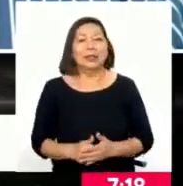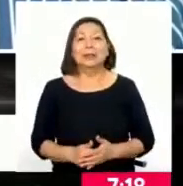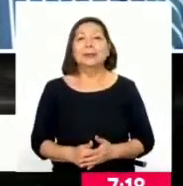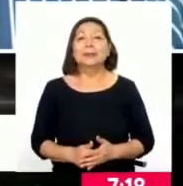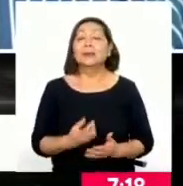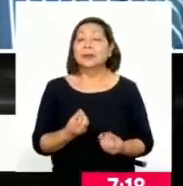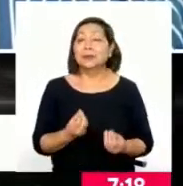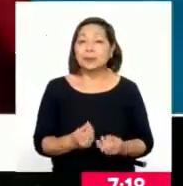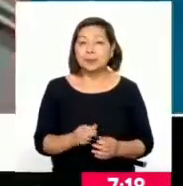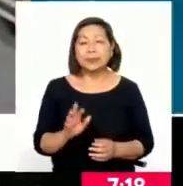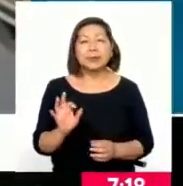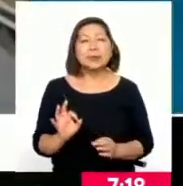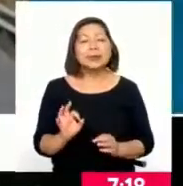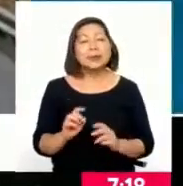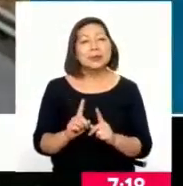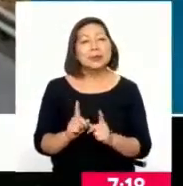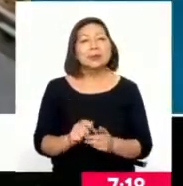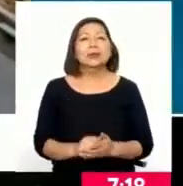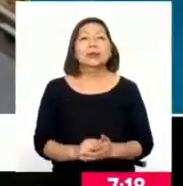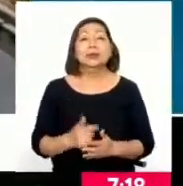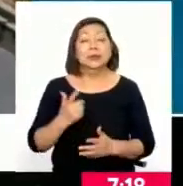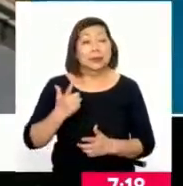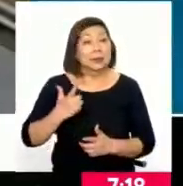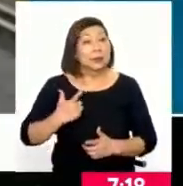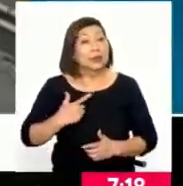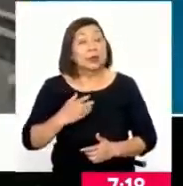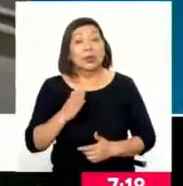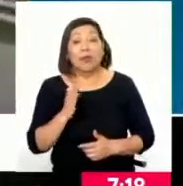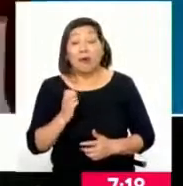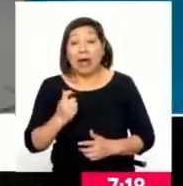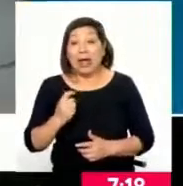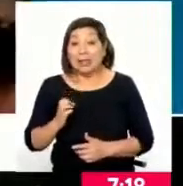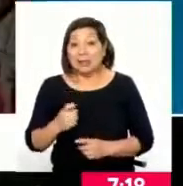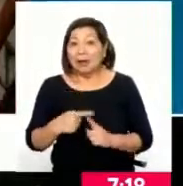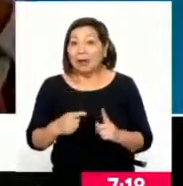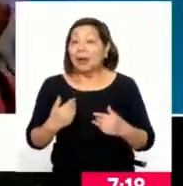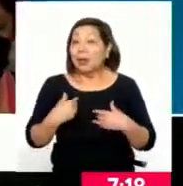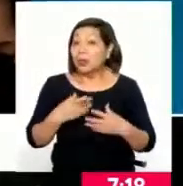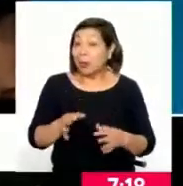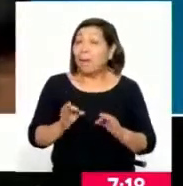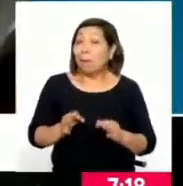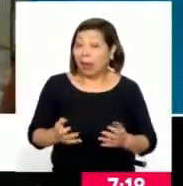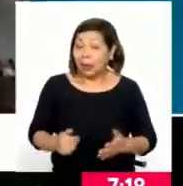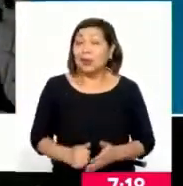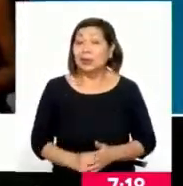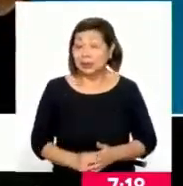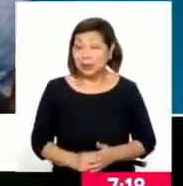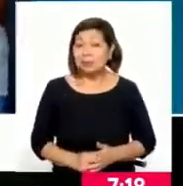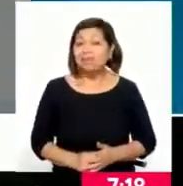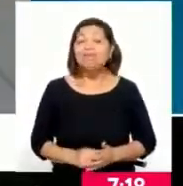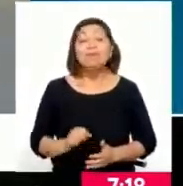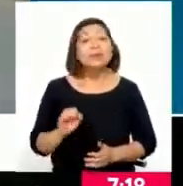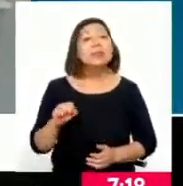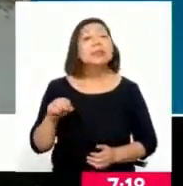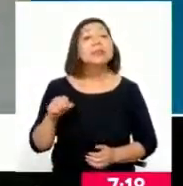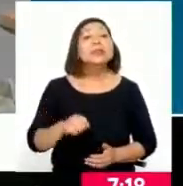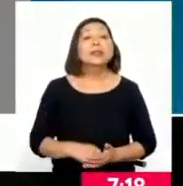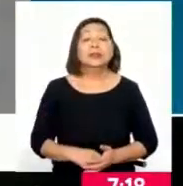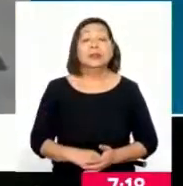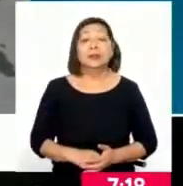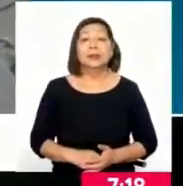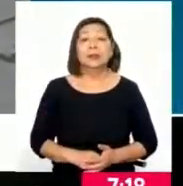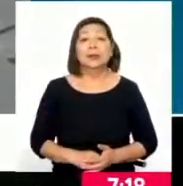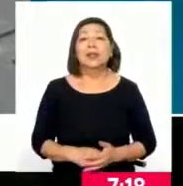ministro, siempre en el uso de la fuerza pueden haber excesos y ese es el riesgo que se corre, ¿no? Ok,